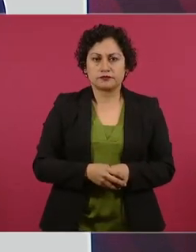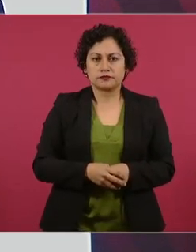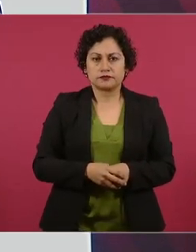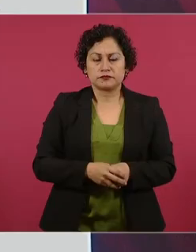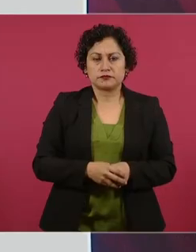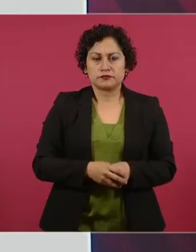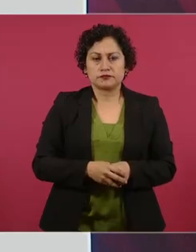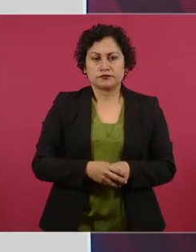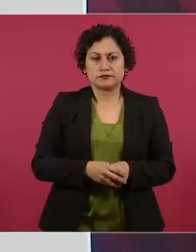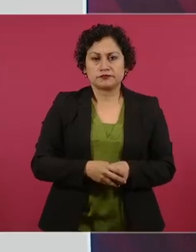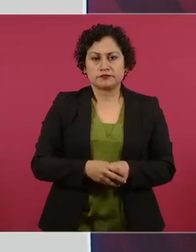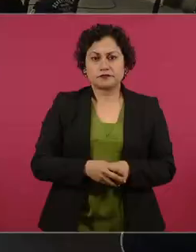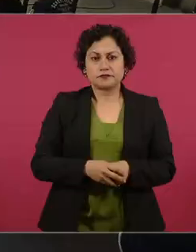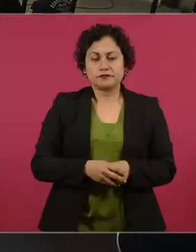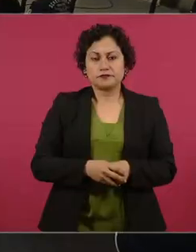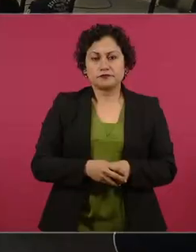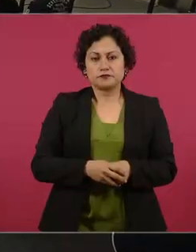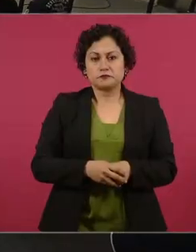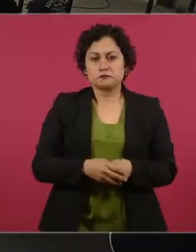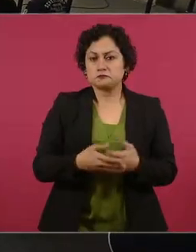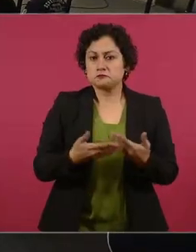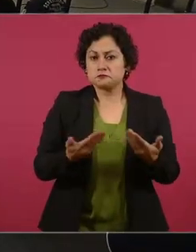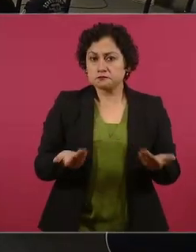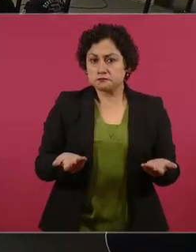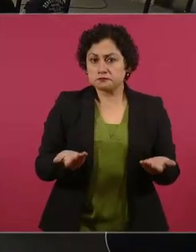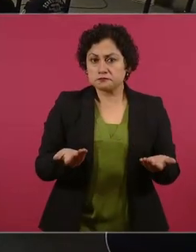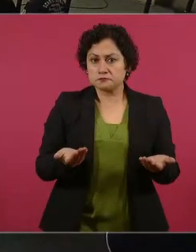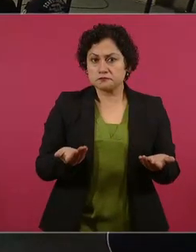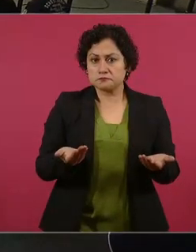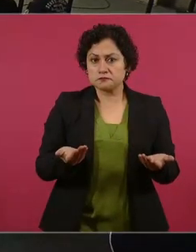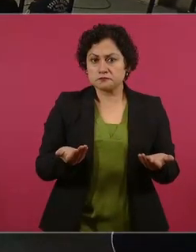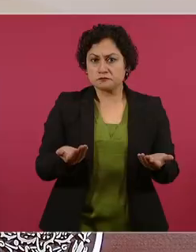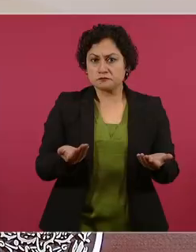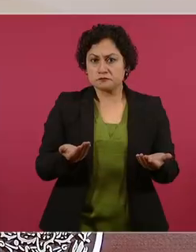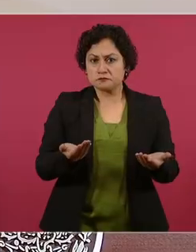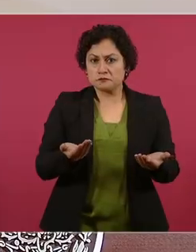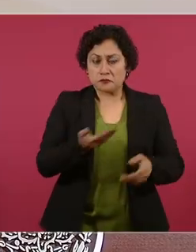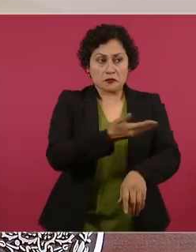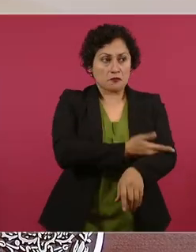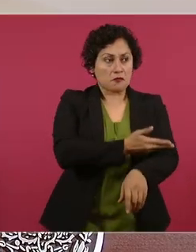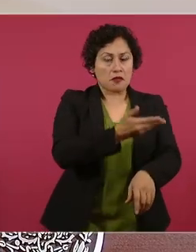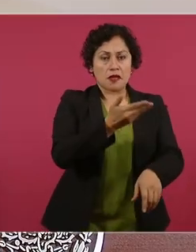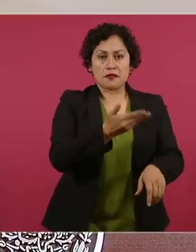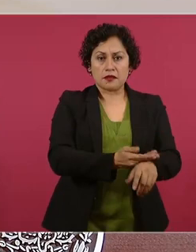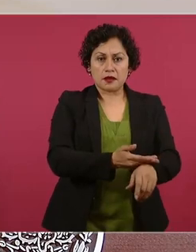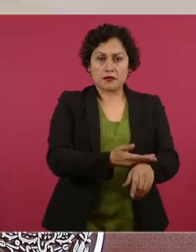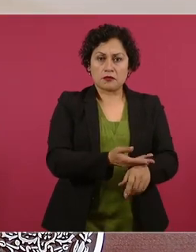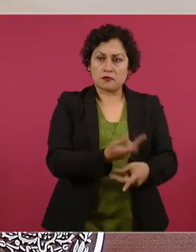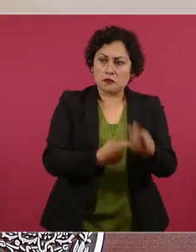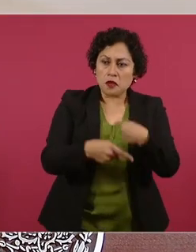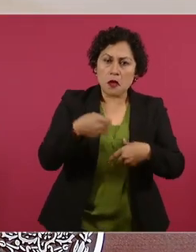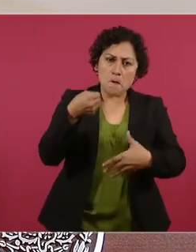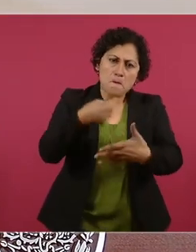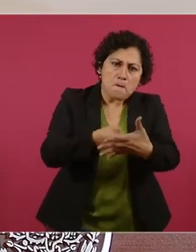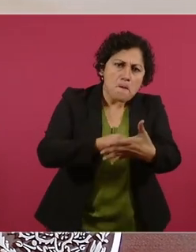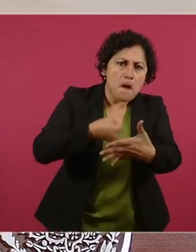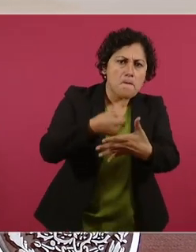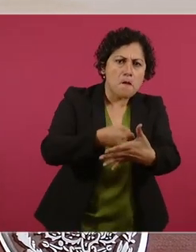y pues es el apóstol de la democracia.